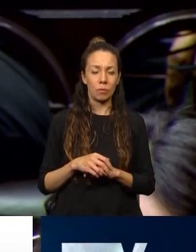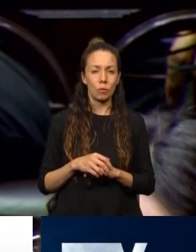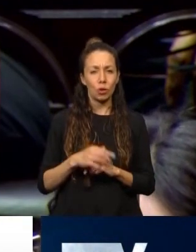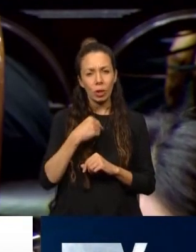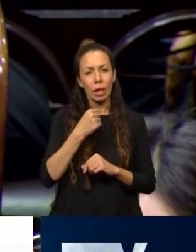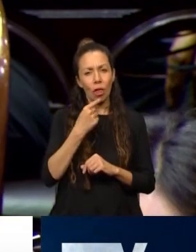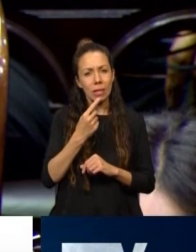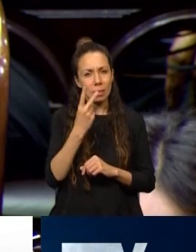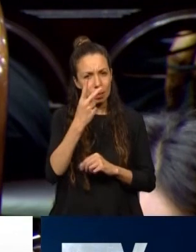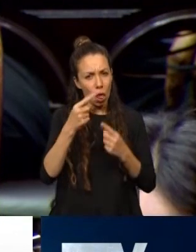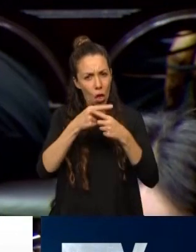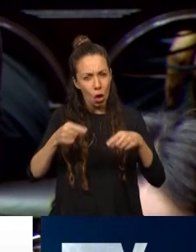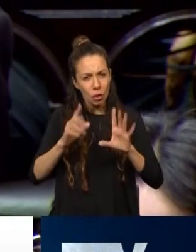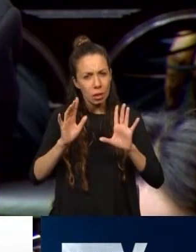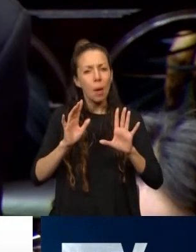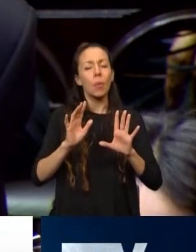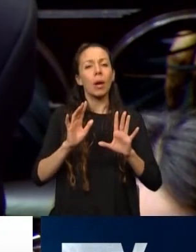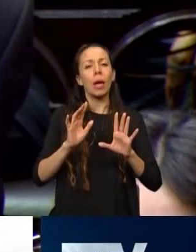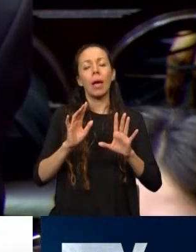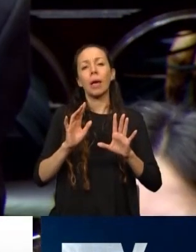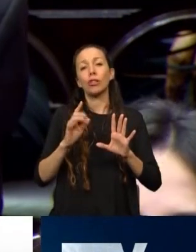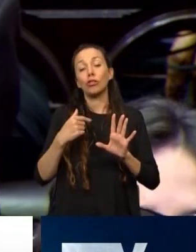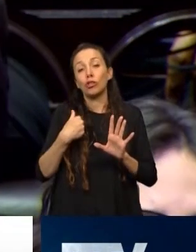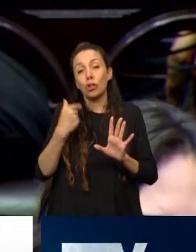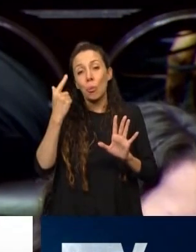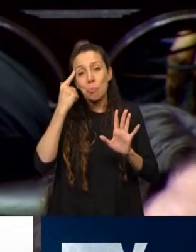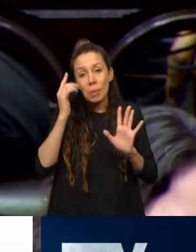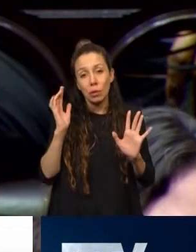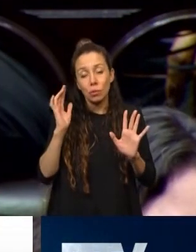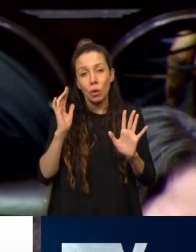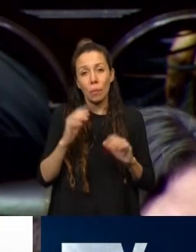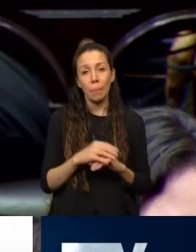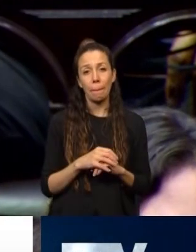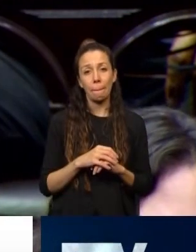eso, porque se dijo con cierta, yo creo,